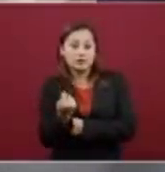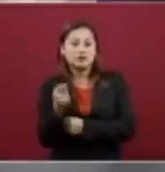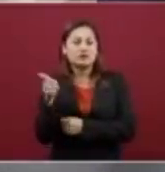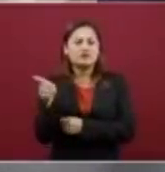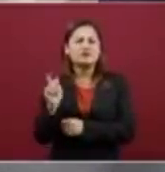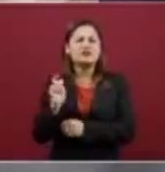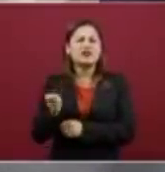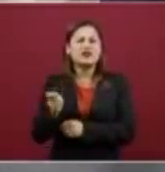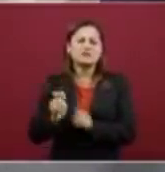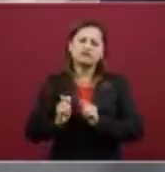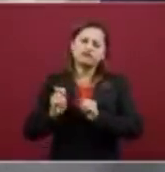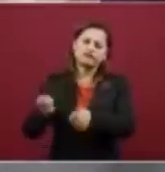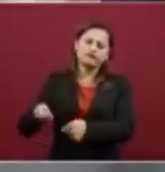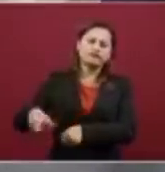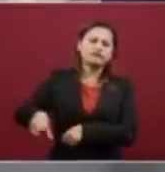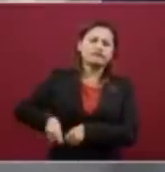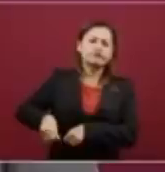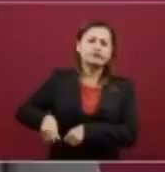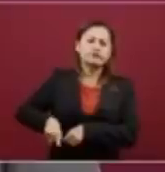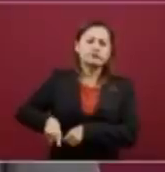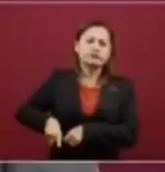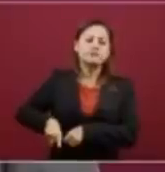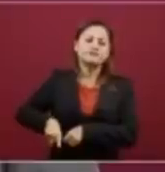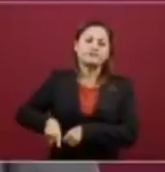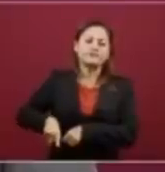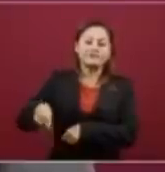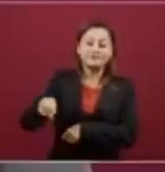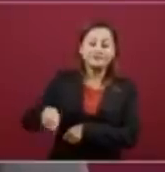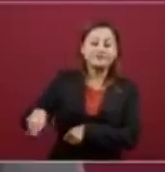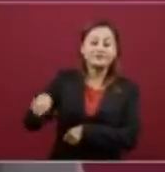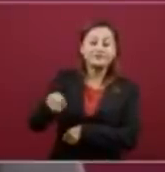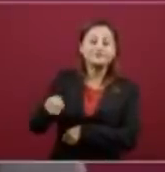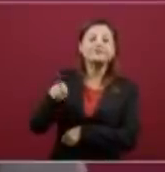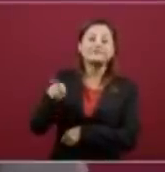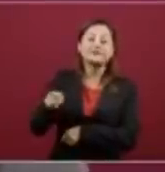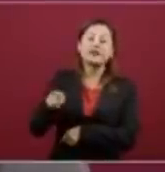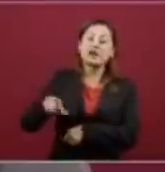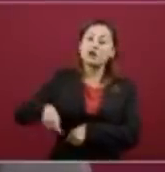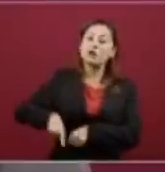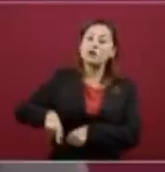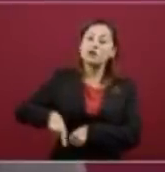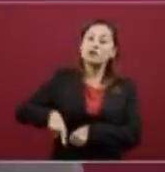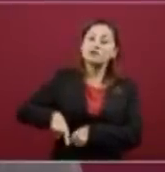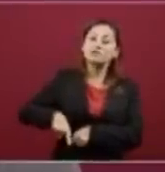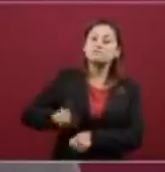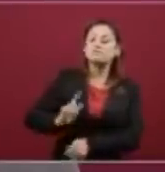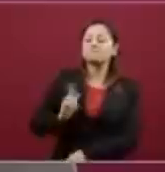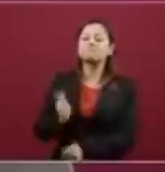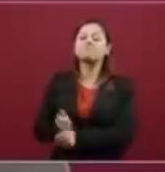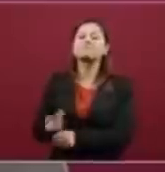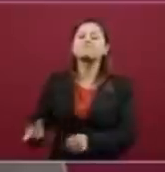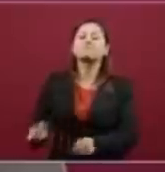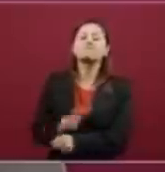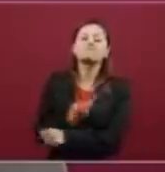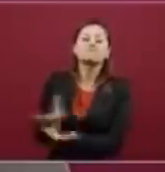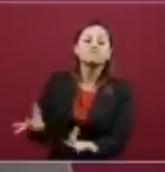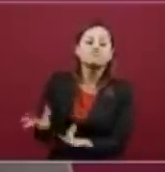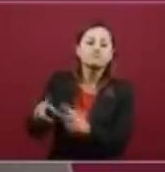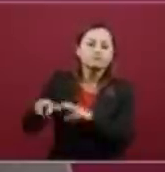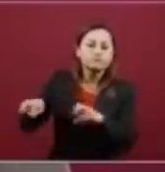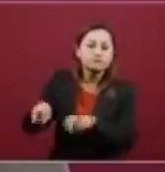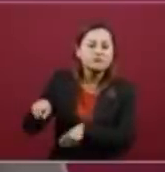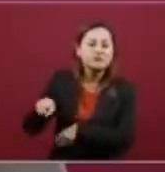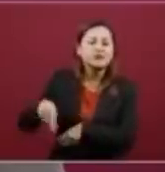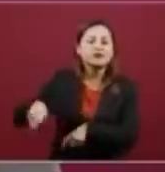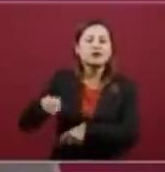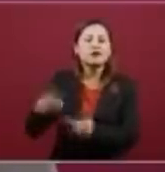el Estado sí puede tomar medidas para regular la responsabilidad de los beneficiarios, de los concesionarios en la